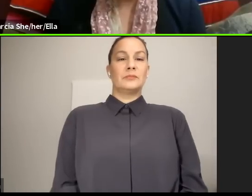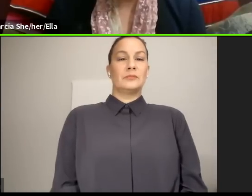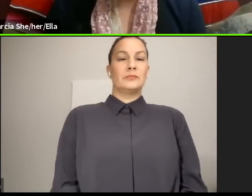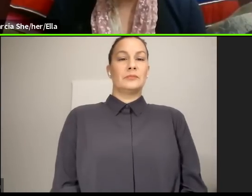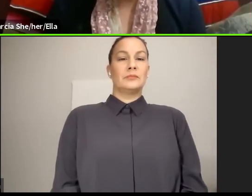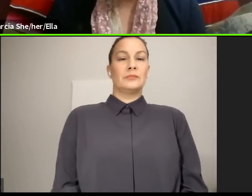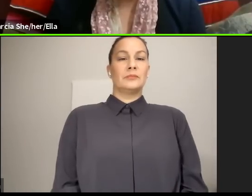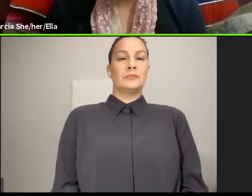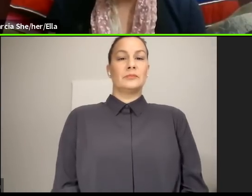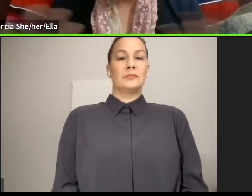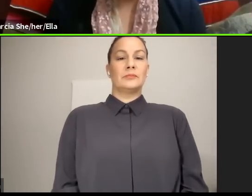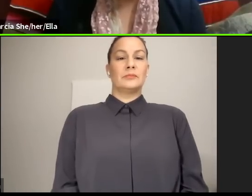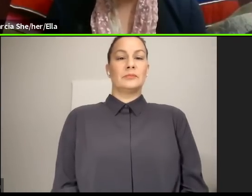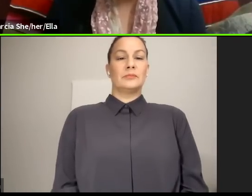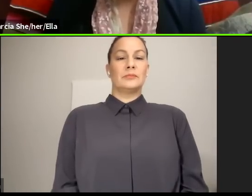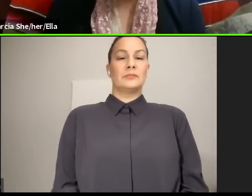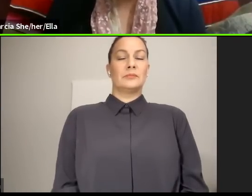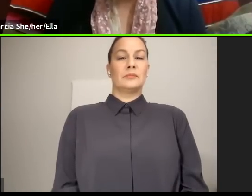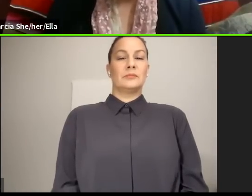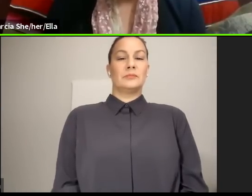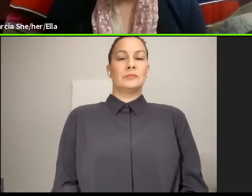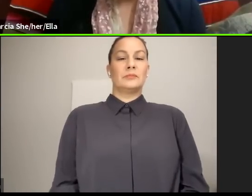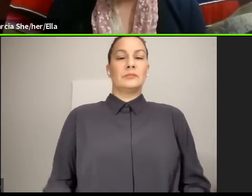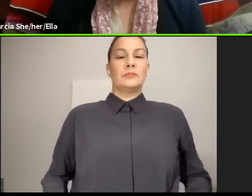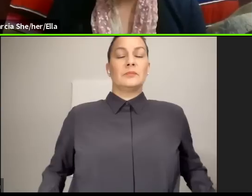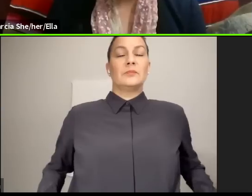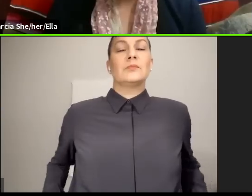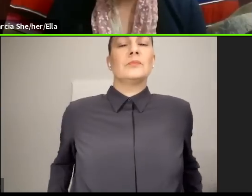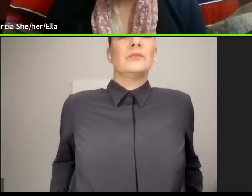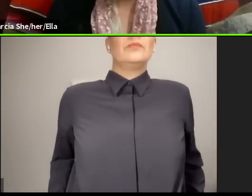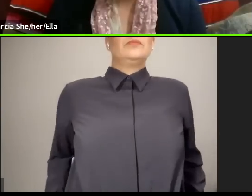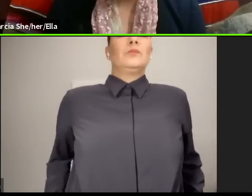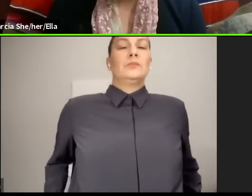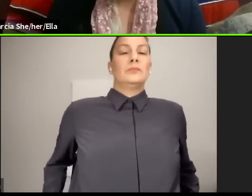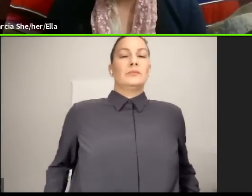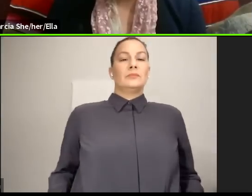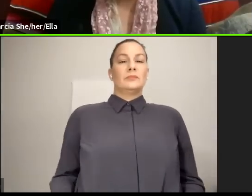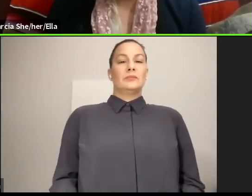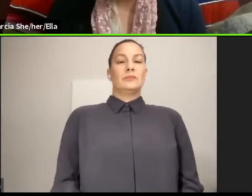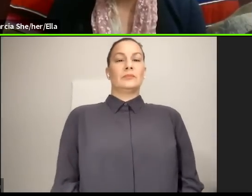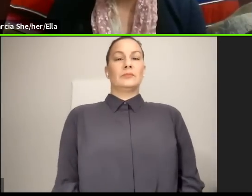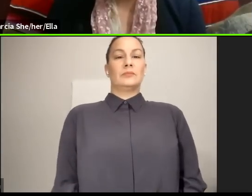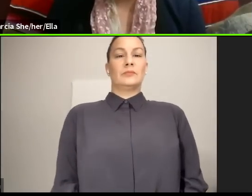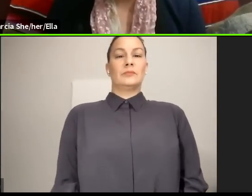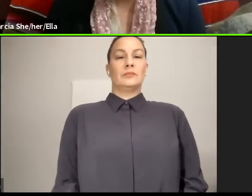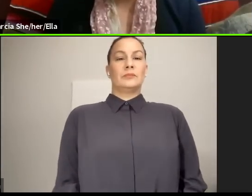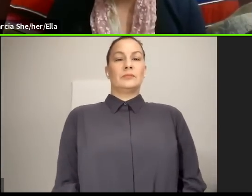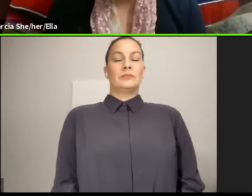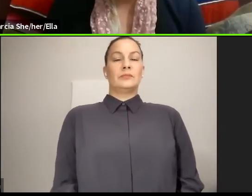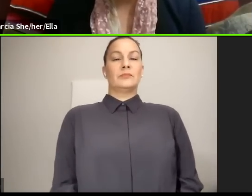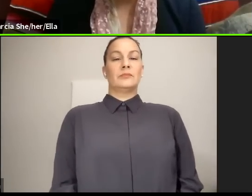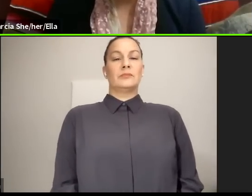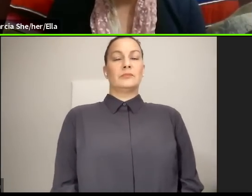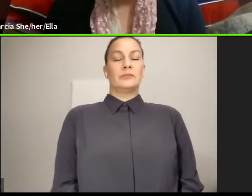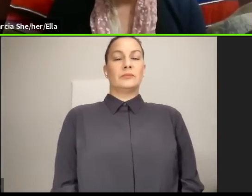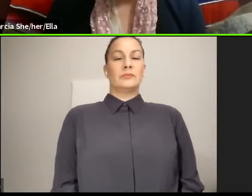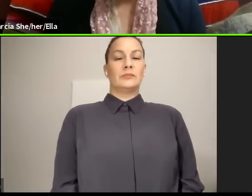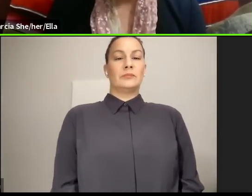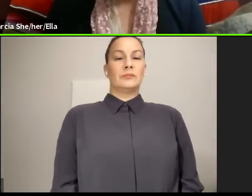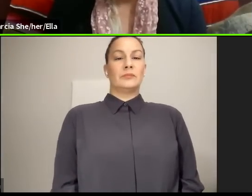que trabajo sexual es simplemente fácil, pero en realidad las personas que hacemos trabajo sexual sabemos que no es